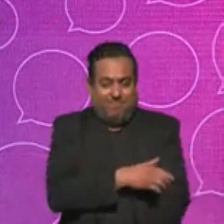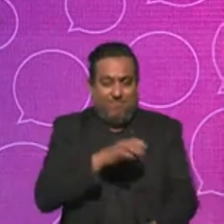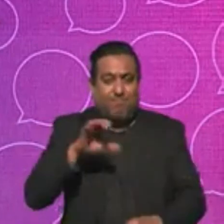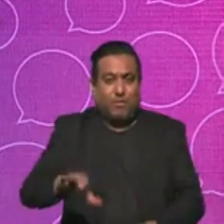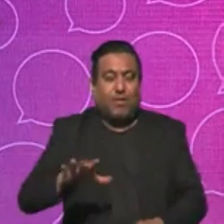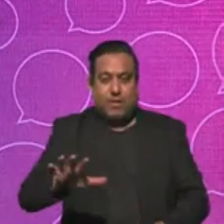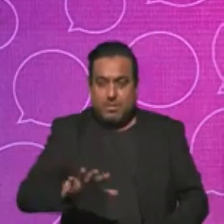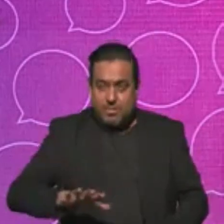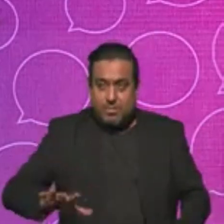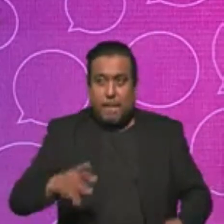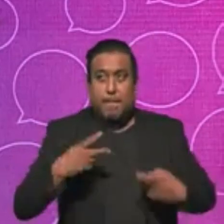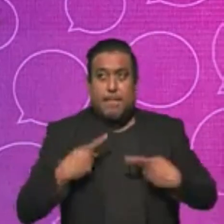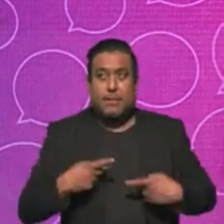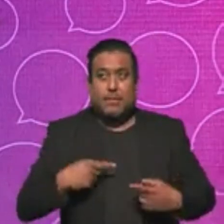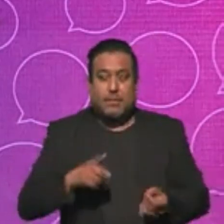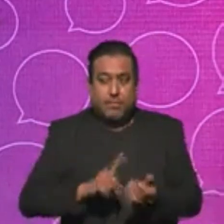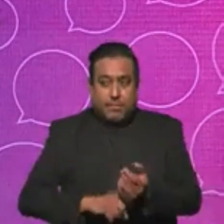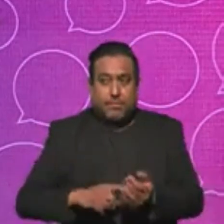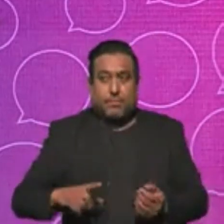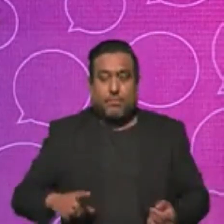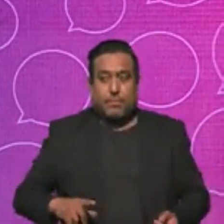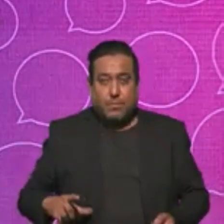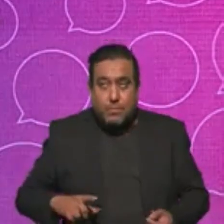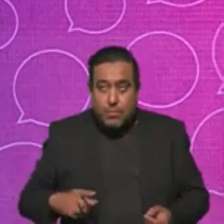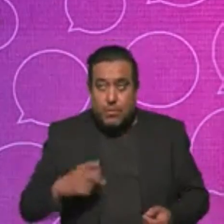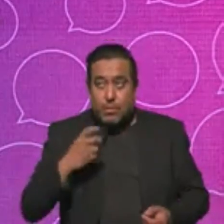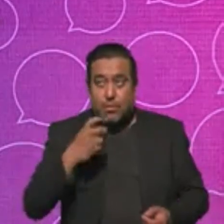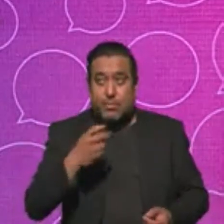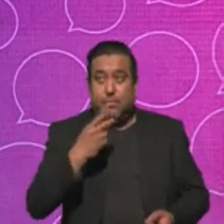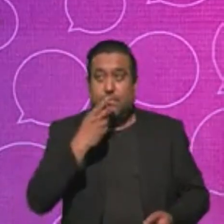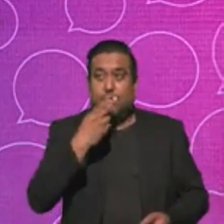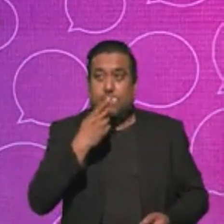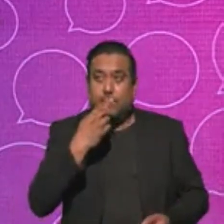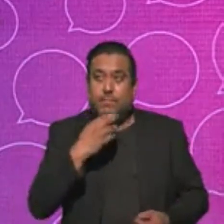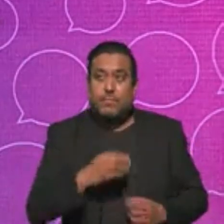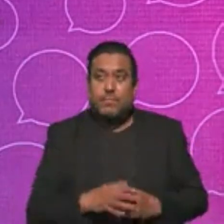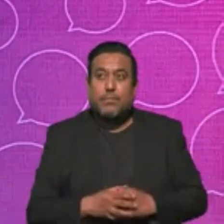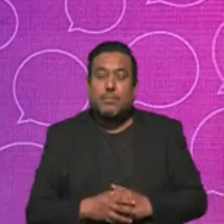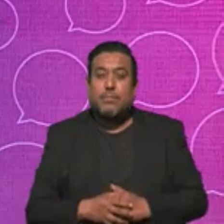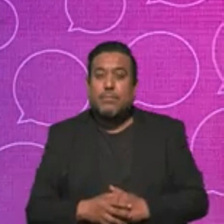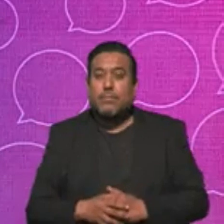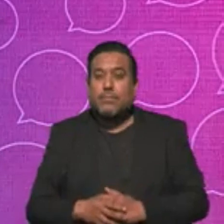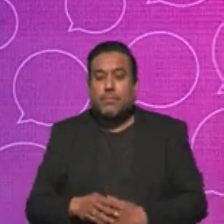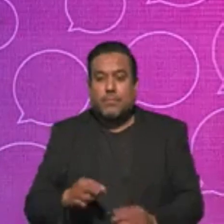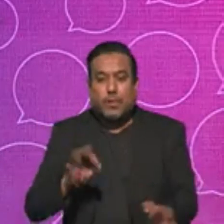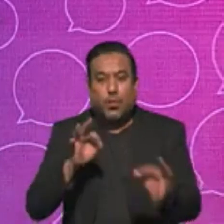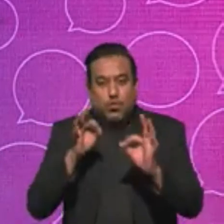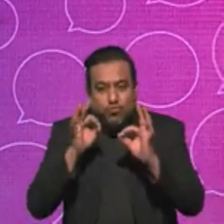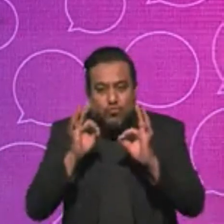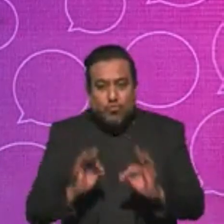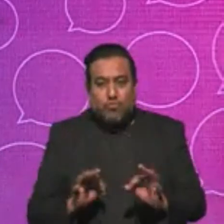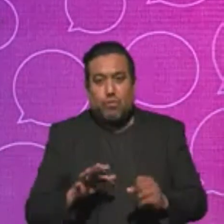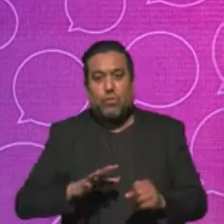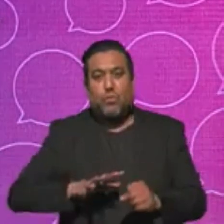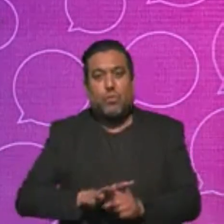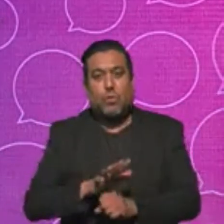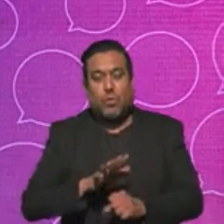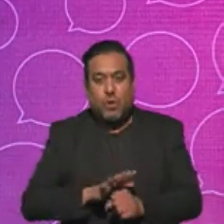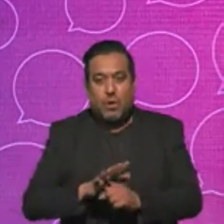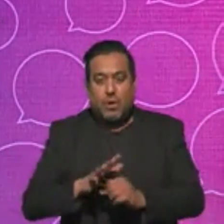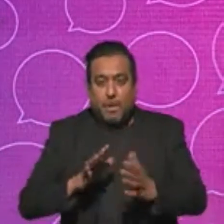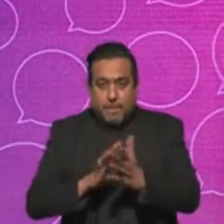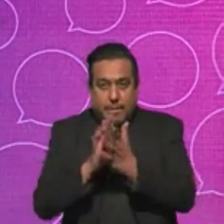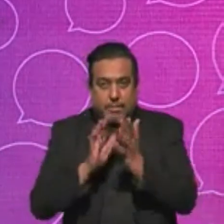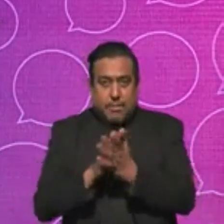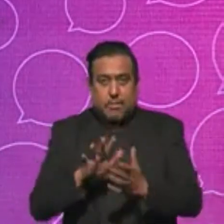ciudadano en el gobierno de tal manera que haya una una legitimidad y una intervención